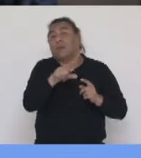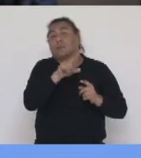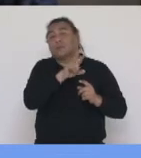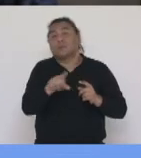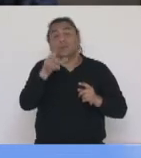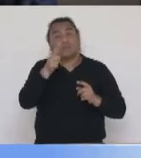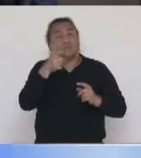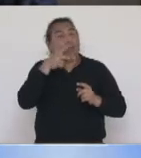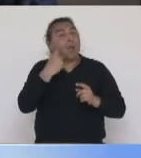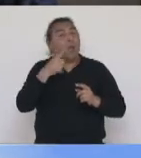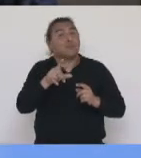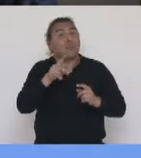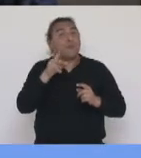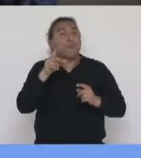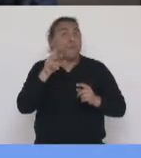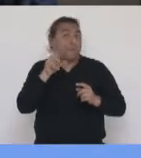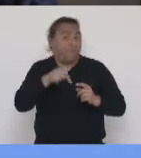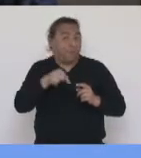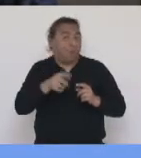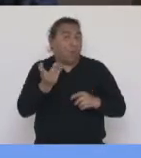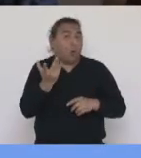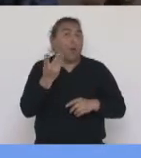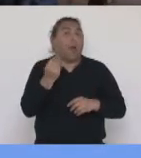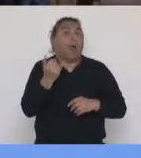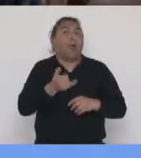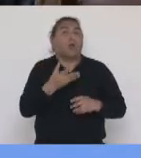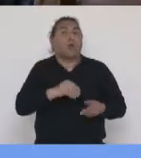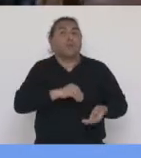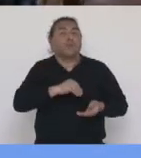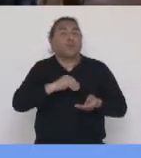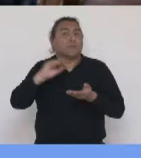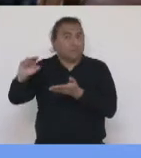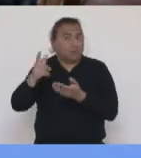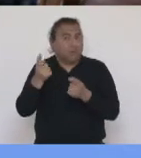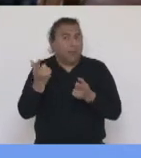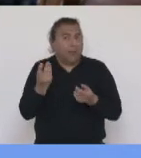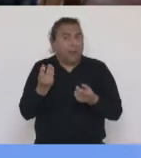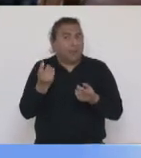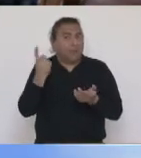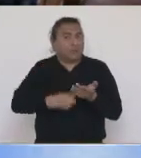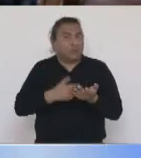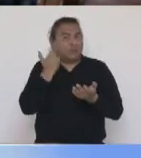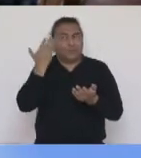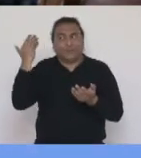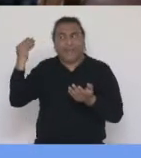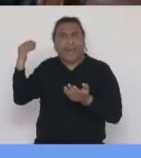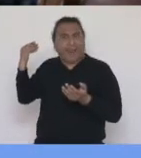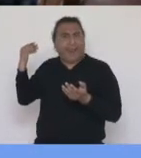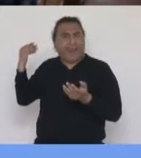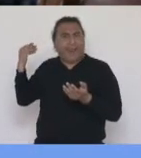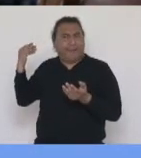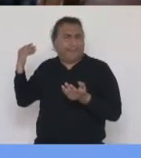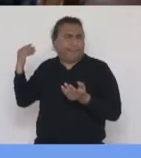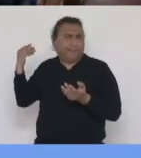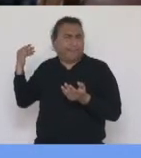168 del año 21, que tienen con despacho, que es la decisión que se ha tomado ya hace tiempo, que no va a haber,